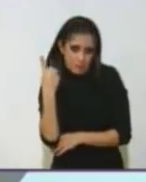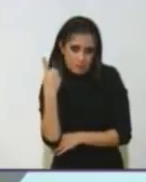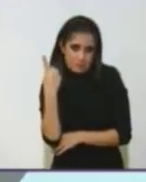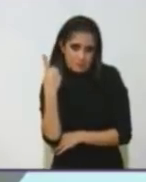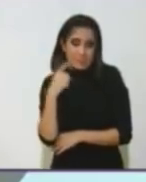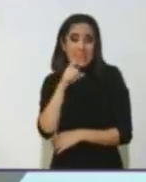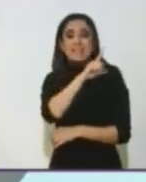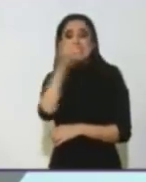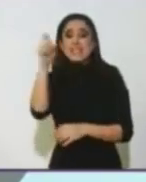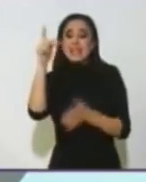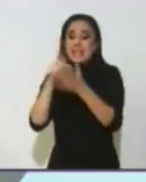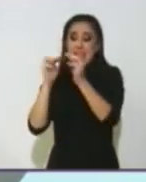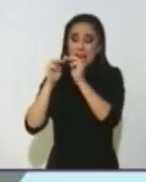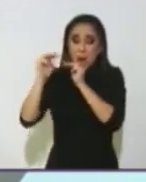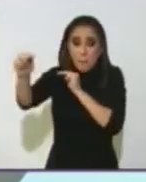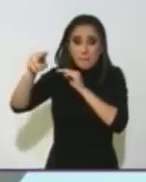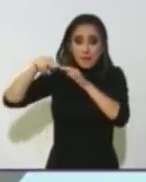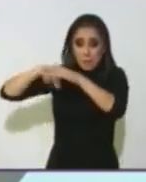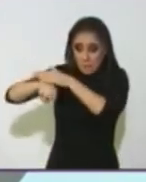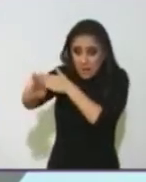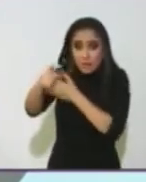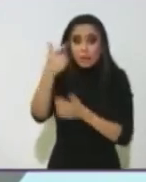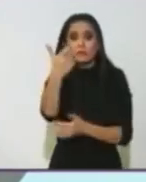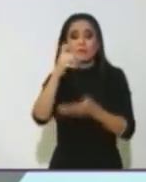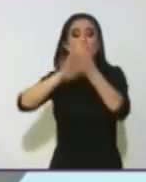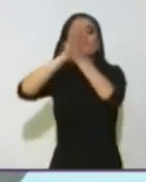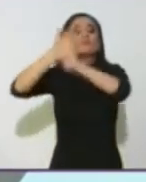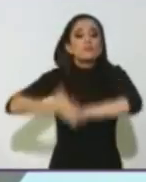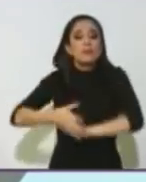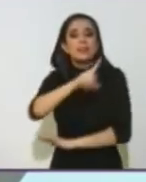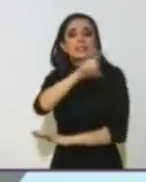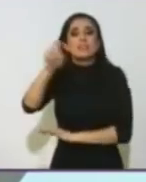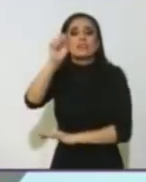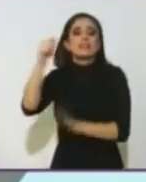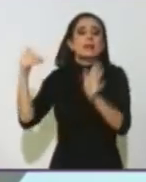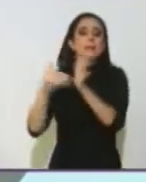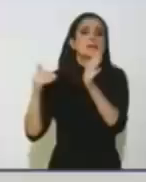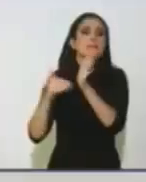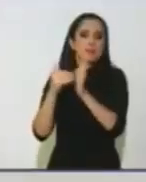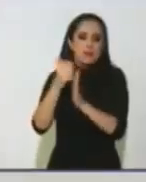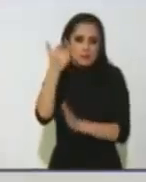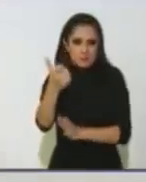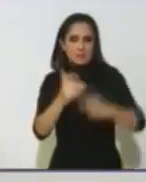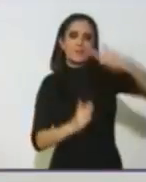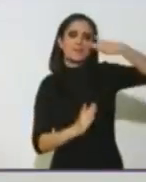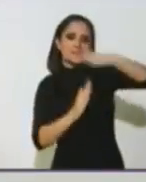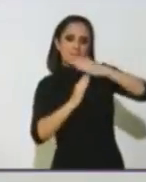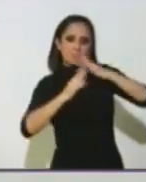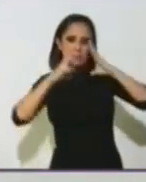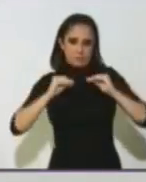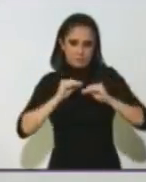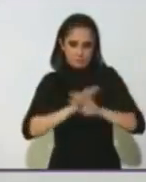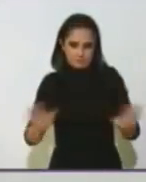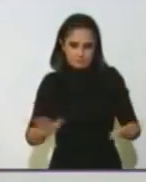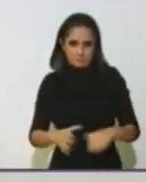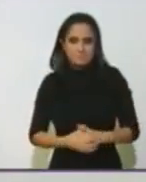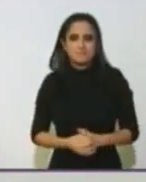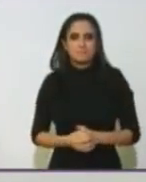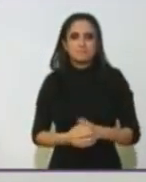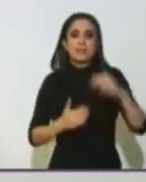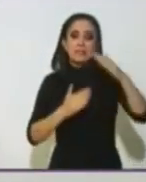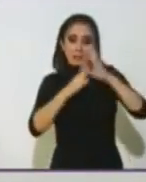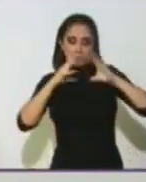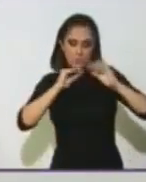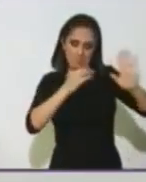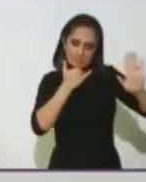kilómetros de metros significaría 160.000 millones tiempo muchas gracias candidata gracias tiempo tiempo que tenemos